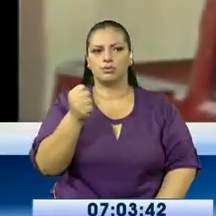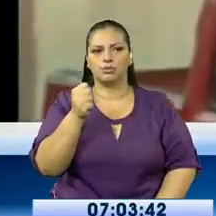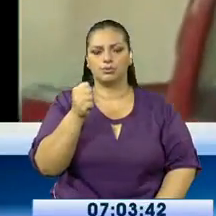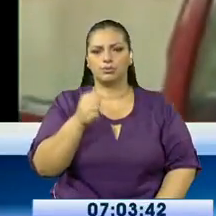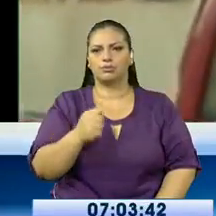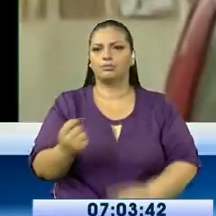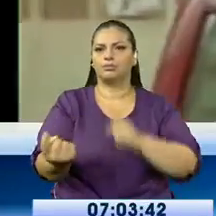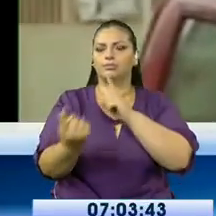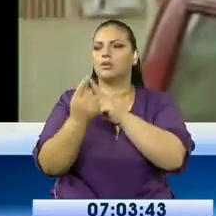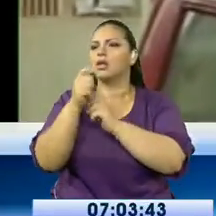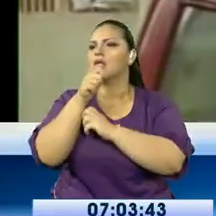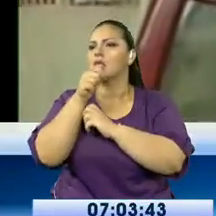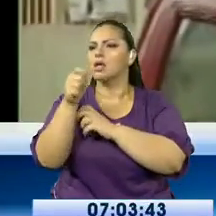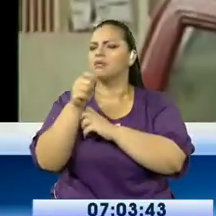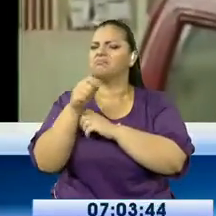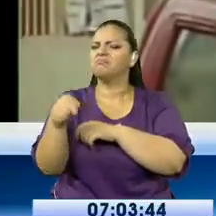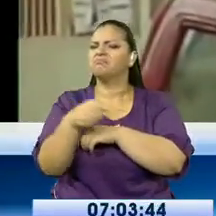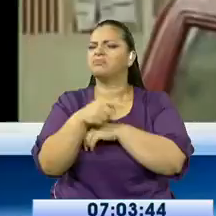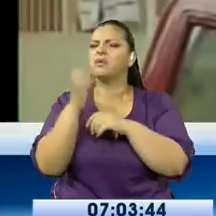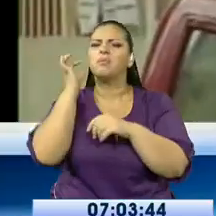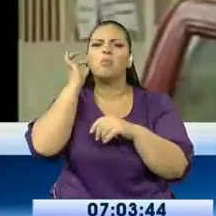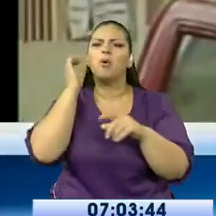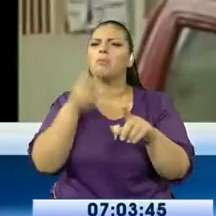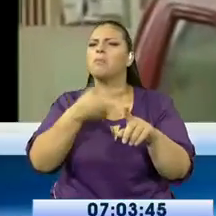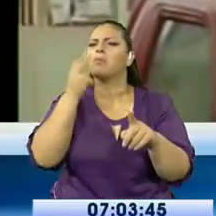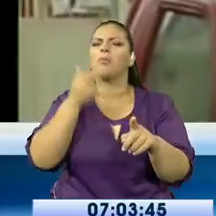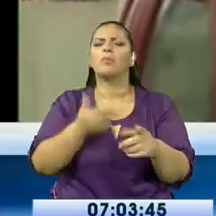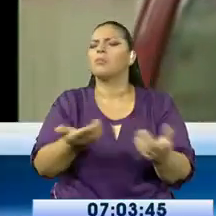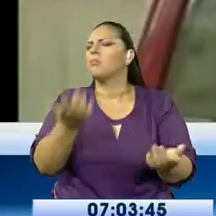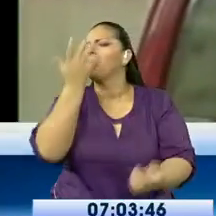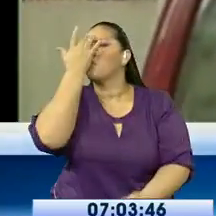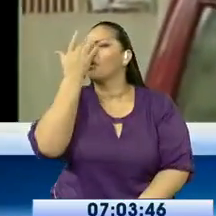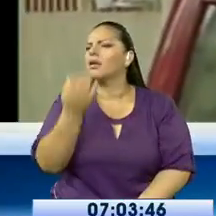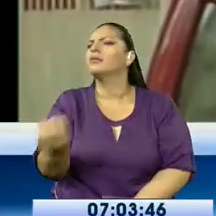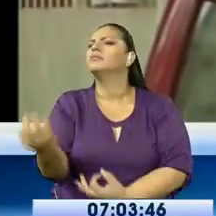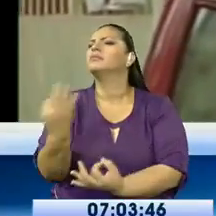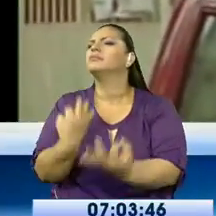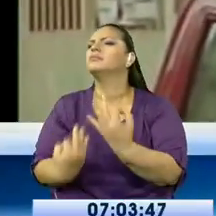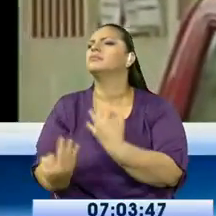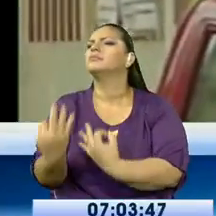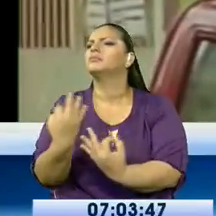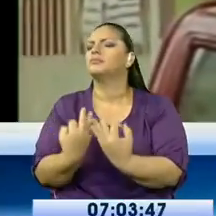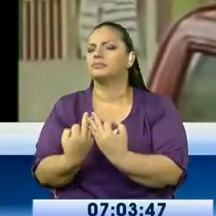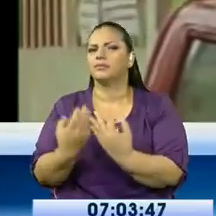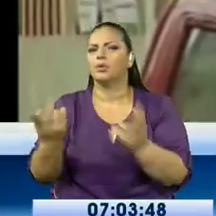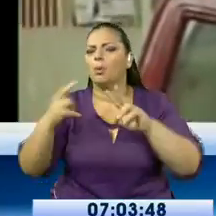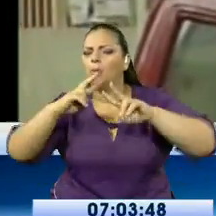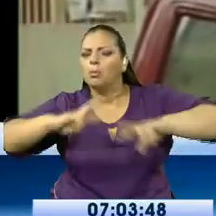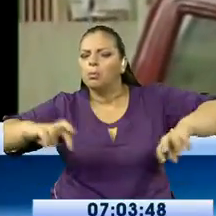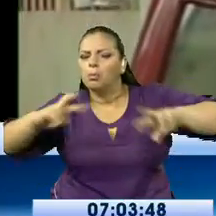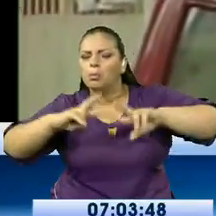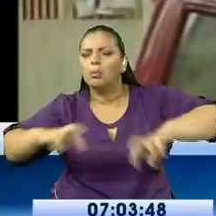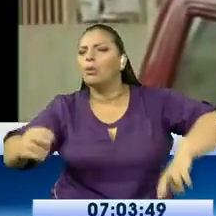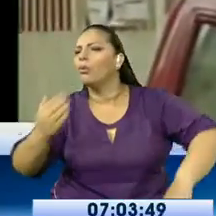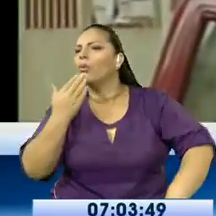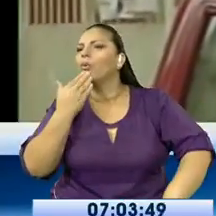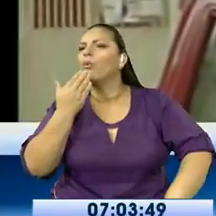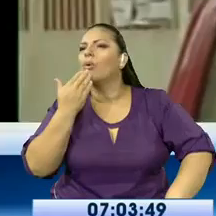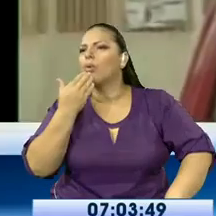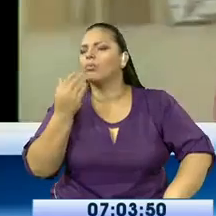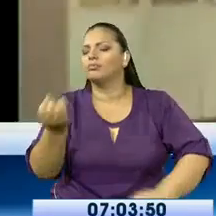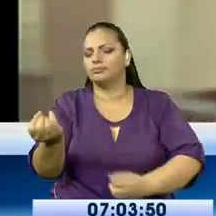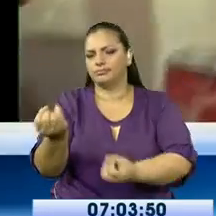este crimen. Muy buenos días, capitán. Cuéntenos cómo marchan las investigaciones, cuál es el trabajo específico que realiza